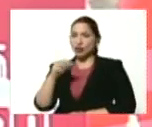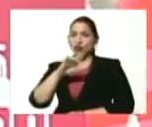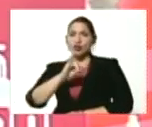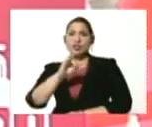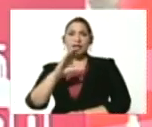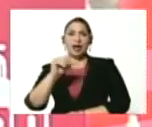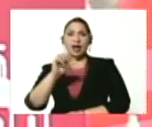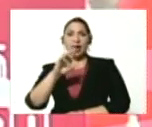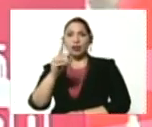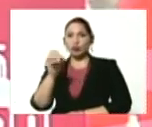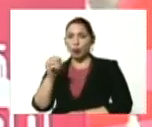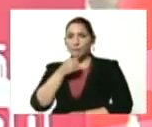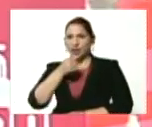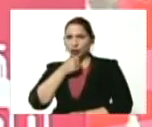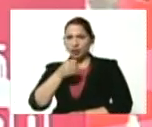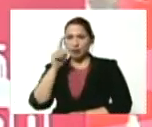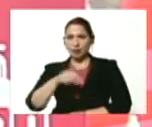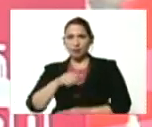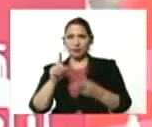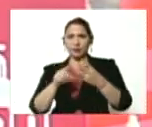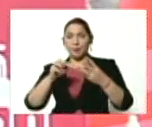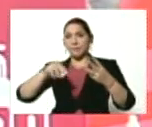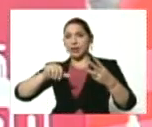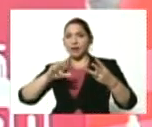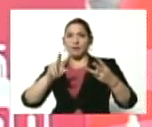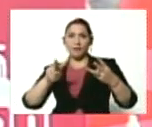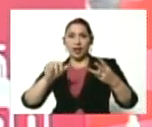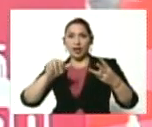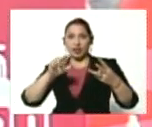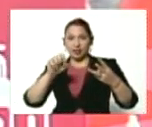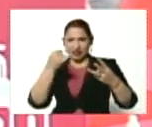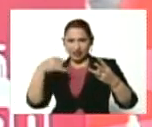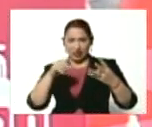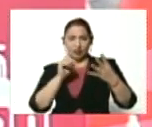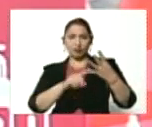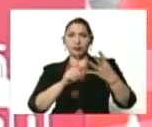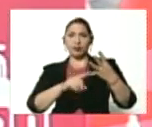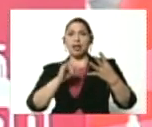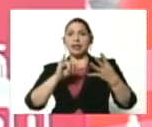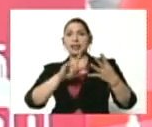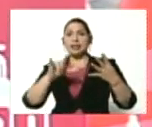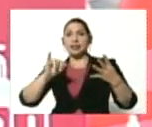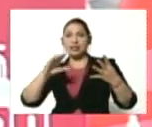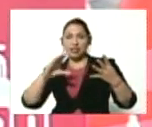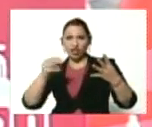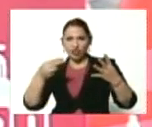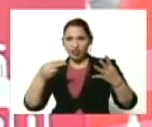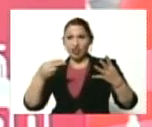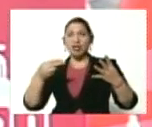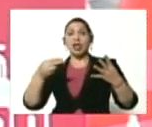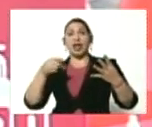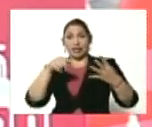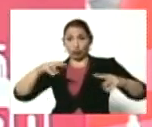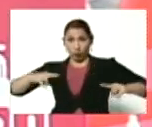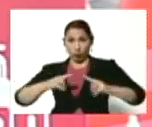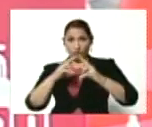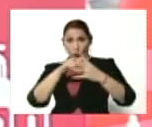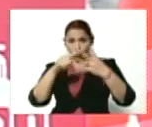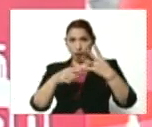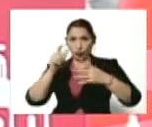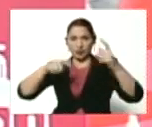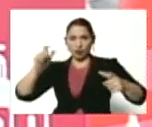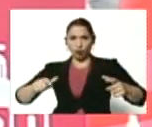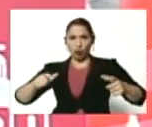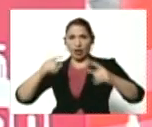Fred Mavares, y con Ilich Sánchez. Esto es, en esos campamentos que habíamos denunciado desde mayo de